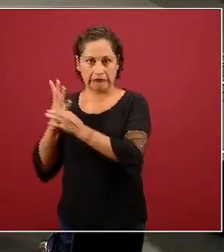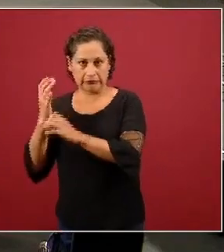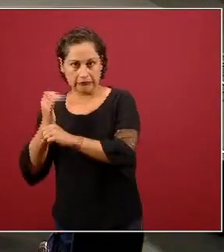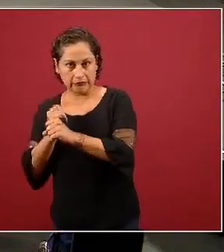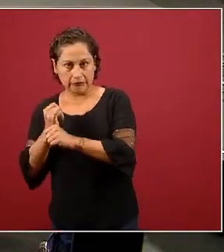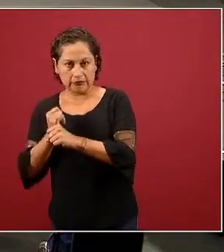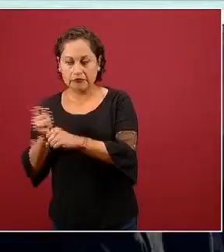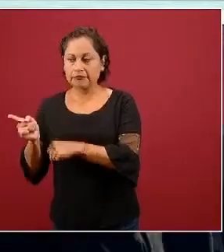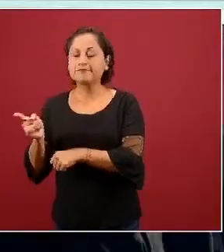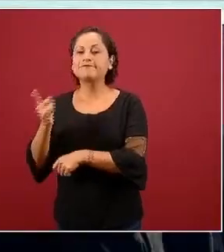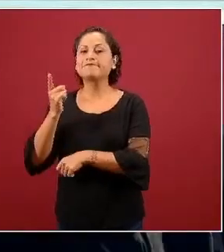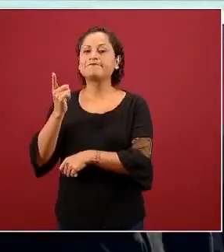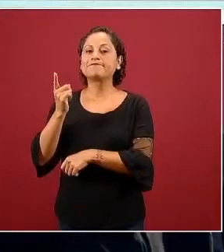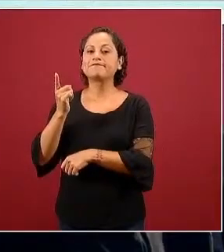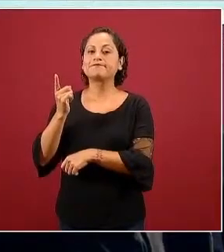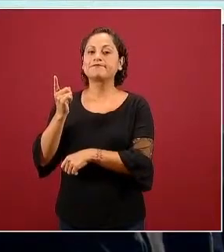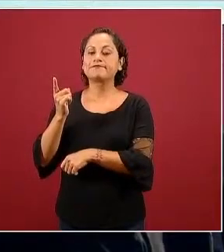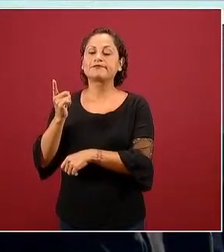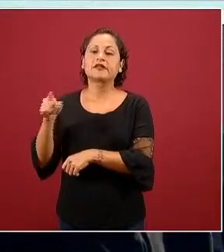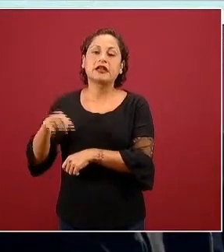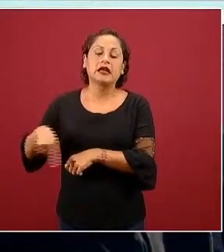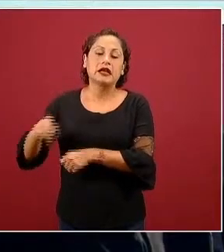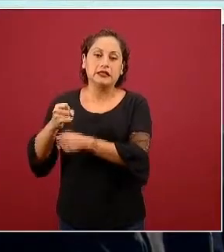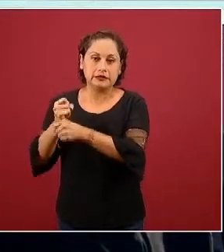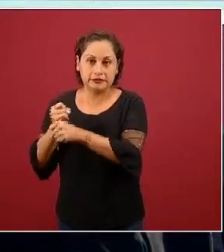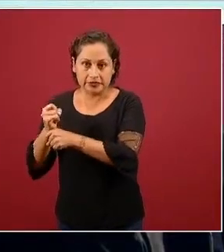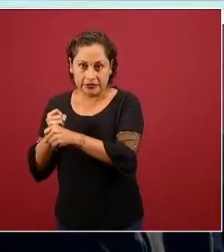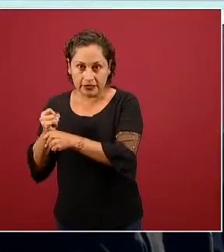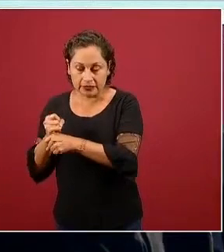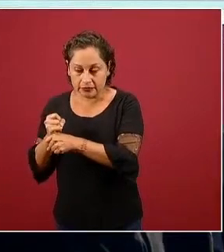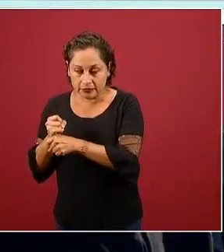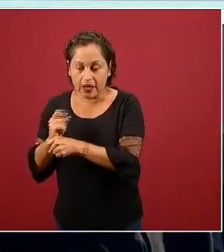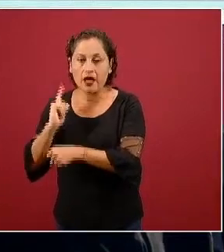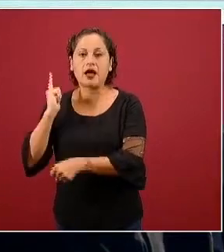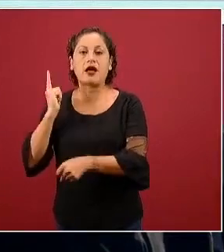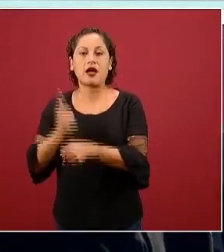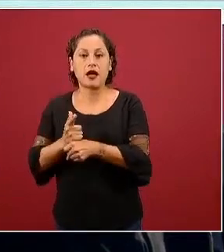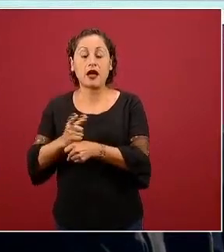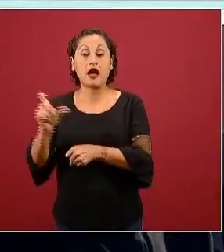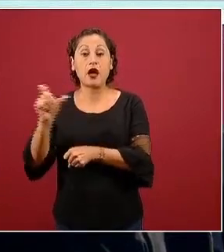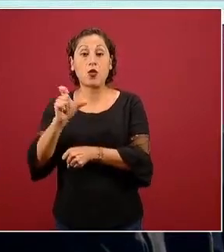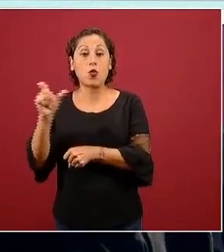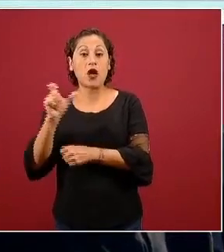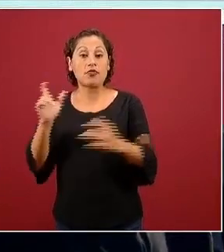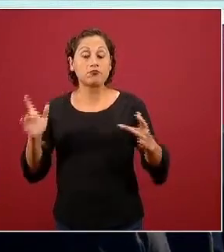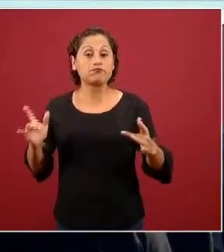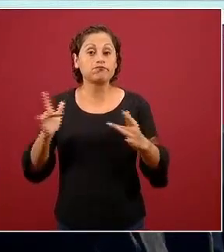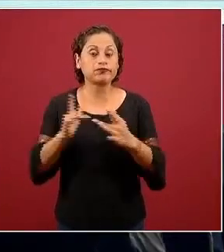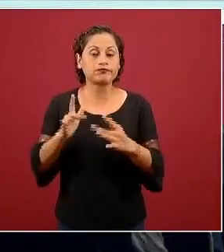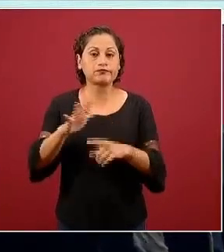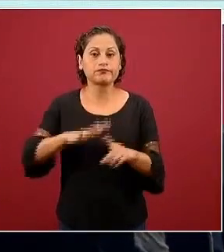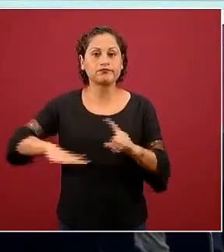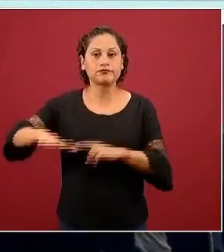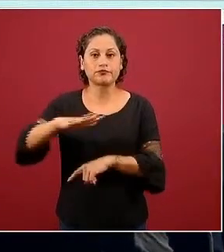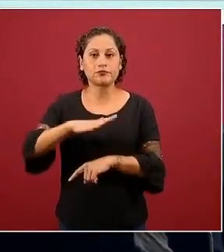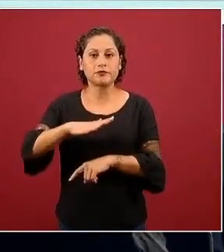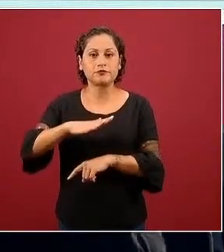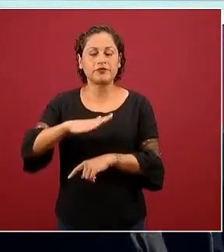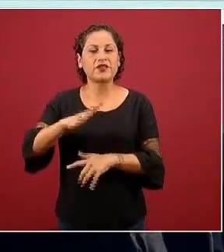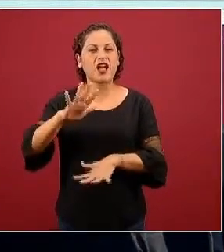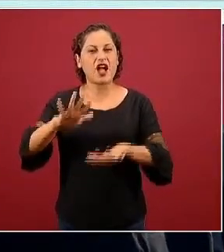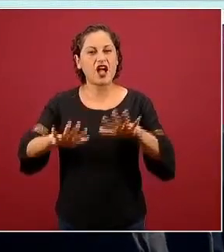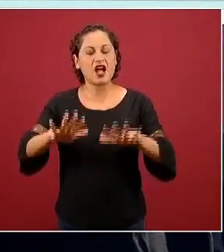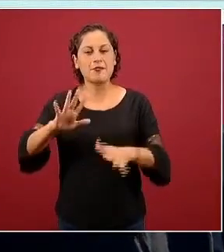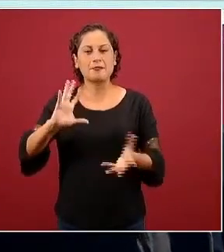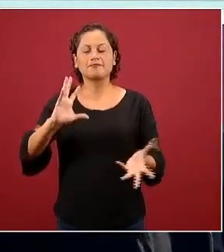cuando interactúan los dos al mismo tiempo, entonces puede presentarse este